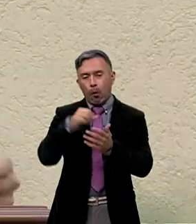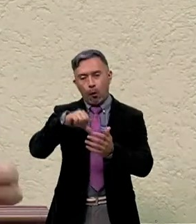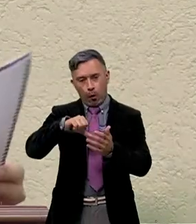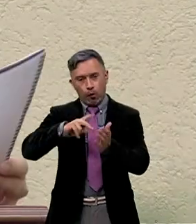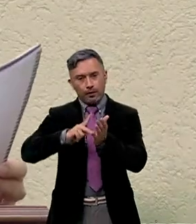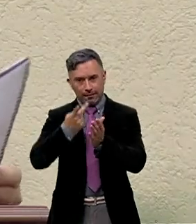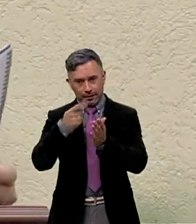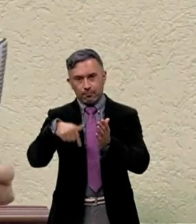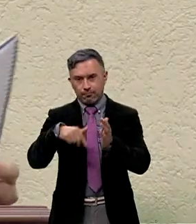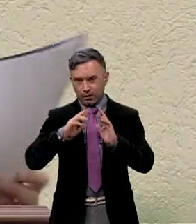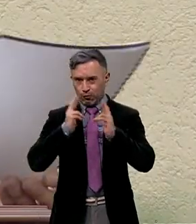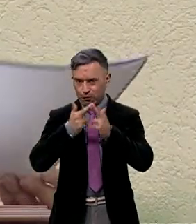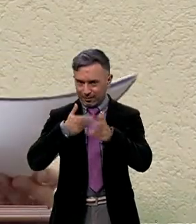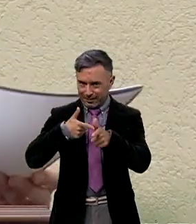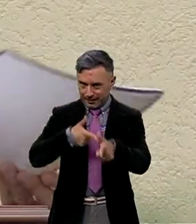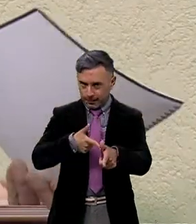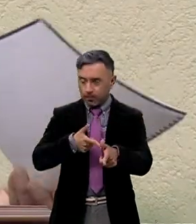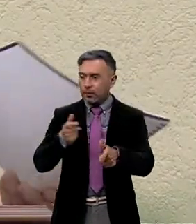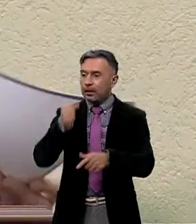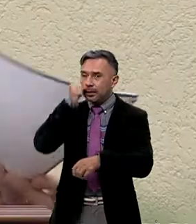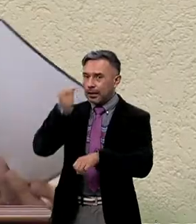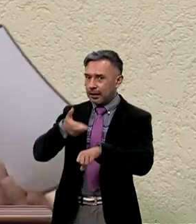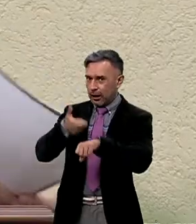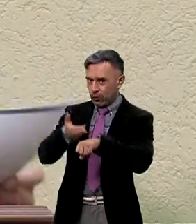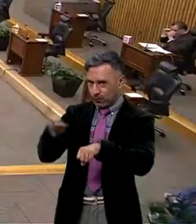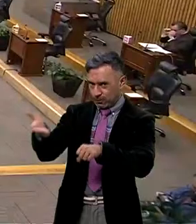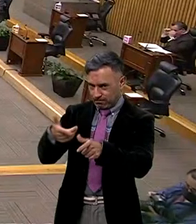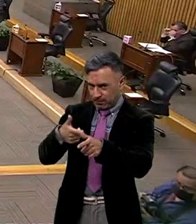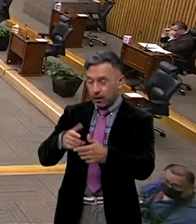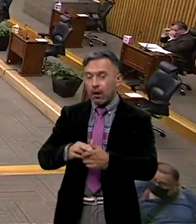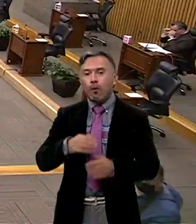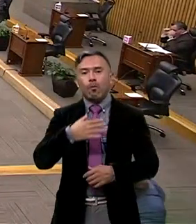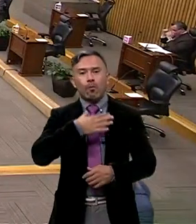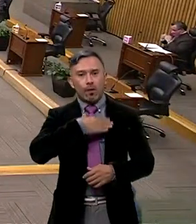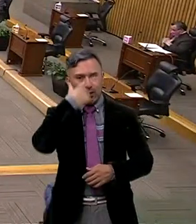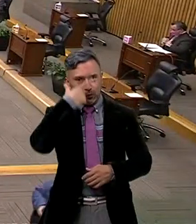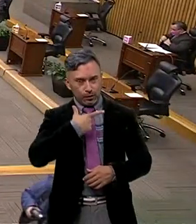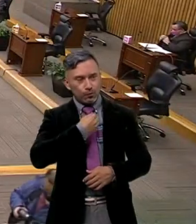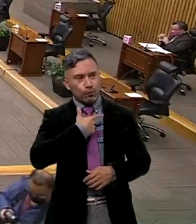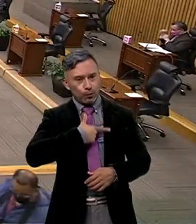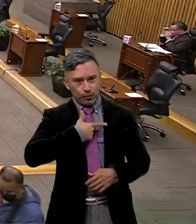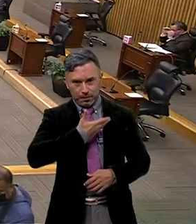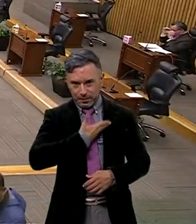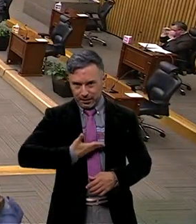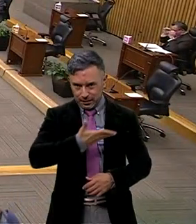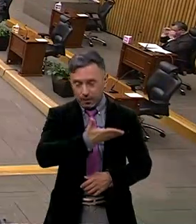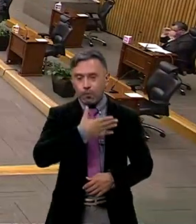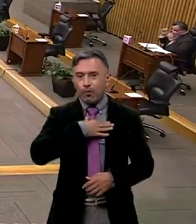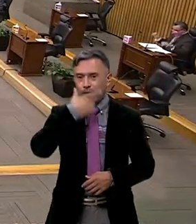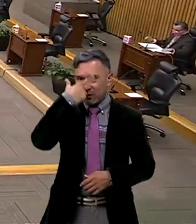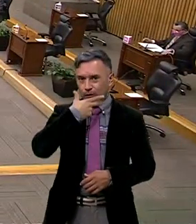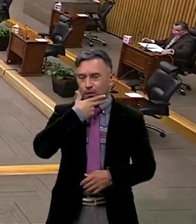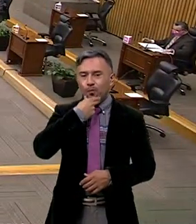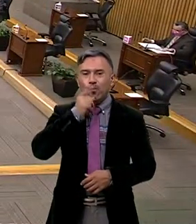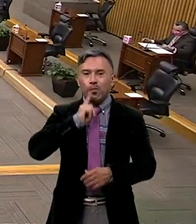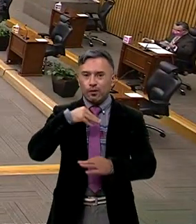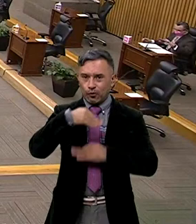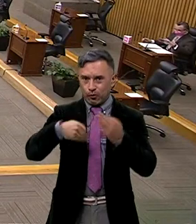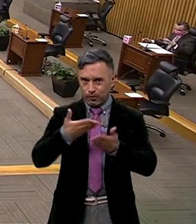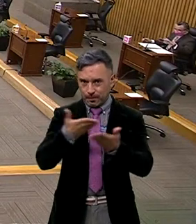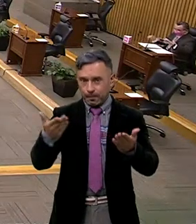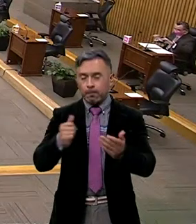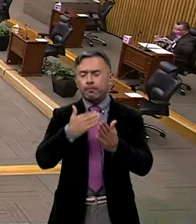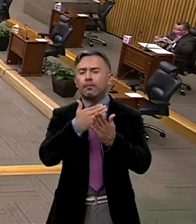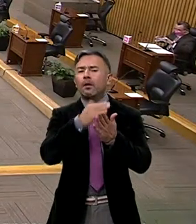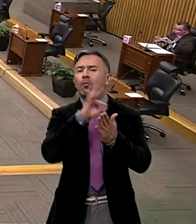sesión con mucho gusto presidente muy buenas noches tengan todas y todos ustedes el siguiente punto del orden del día ese relativo al